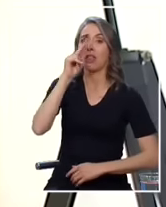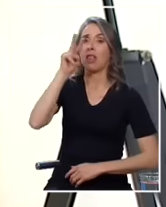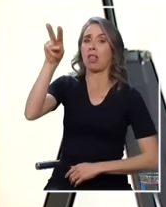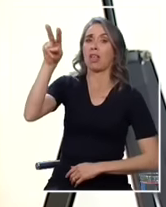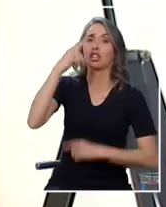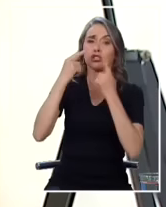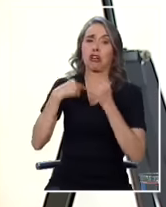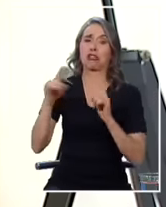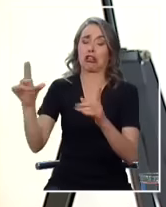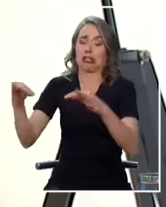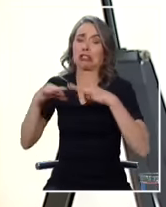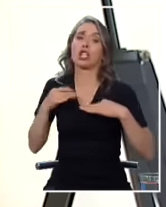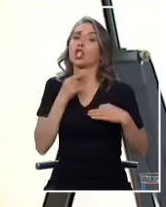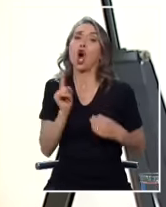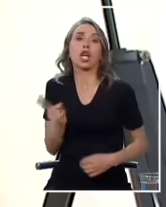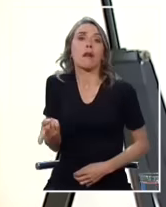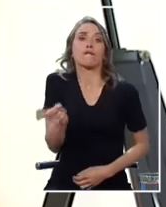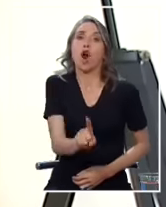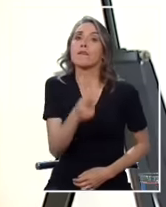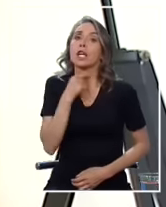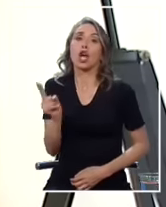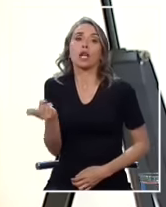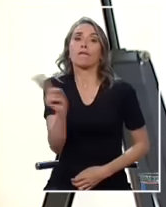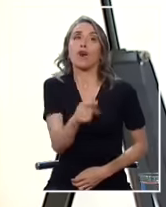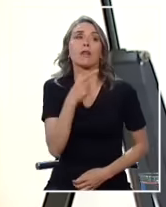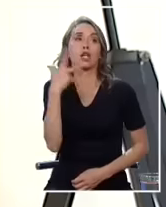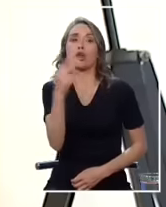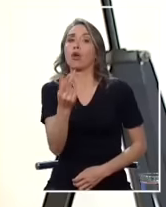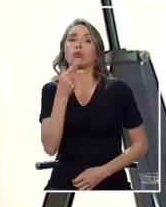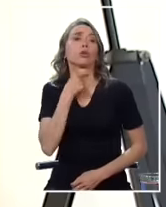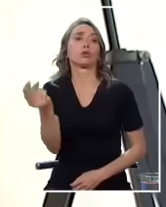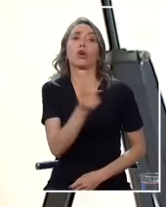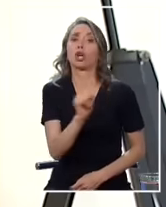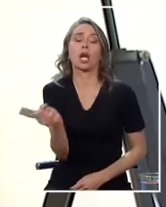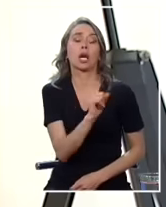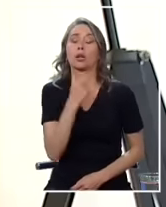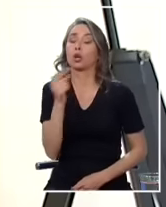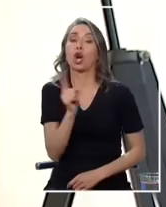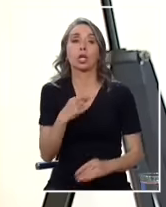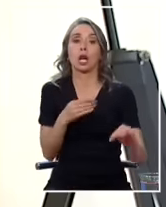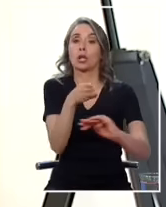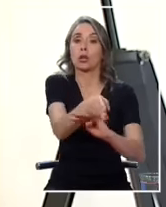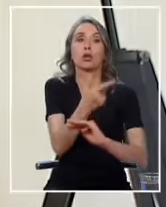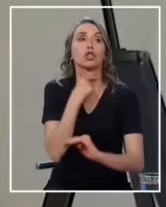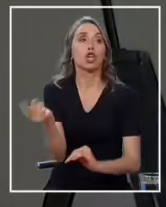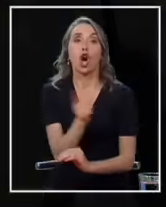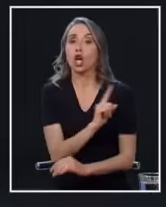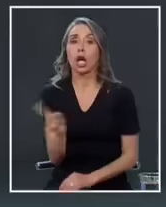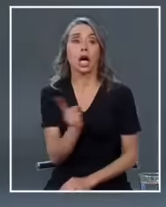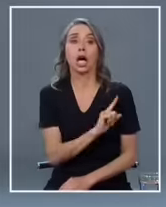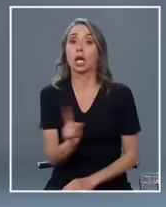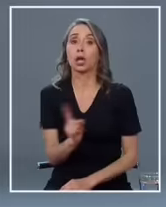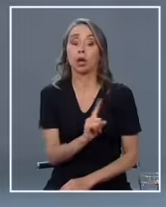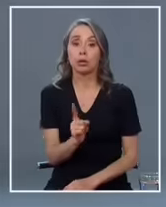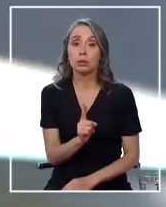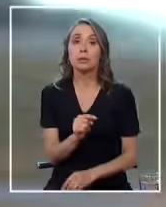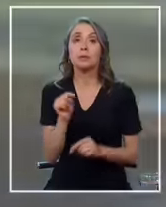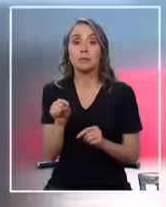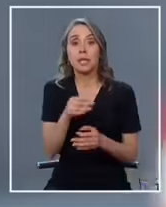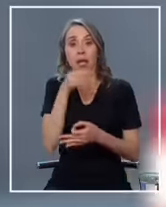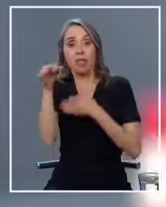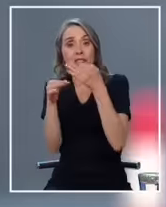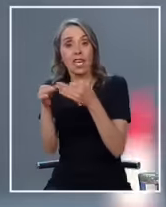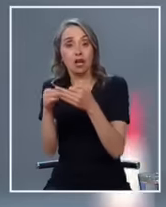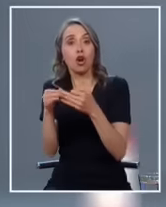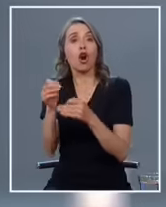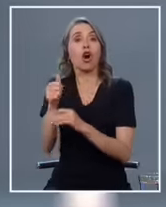Me decía, no quiero volver, no quiero, no quiero irme a donde mi mamá, no quiero esto para mí. Me decía, no quiero. Planteó esta situación ante